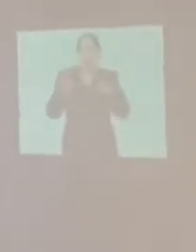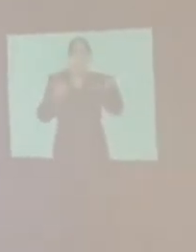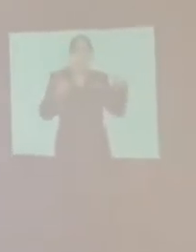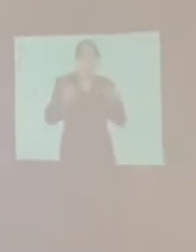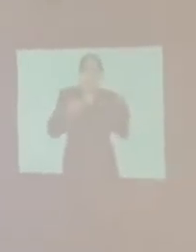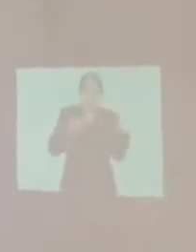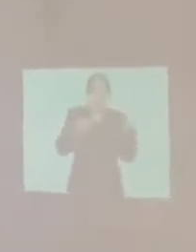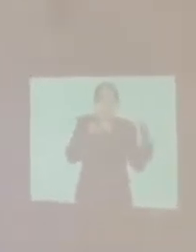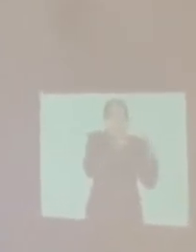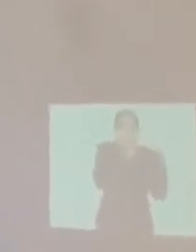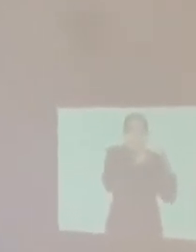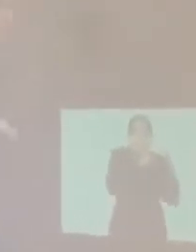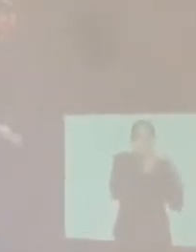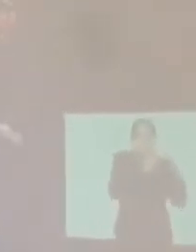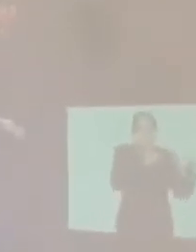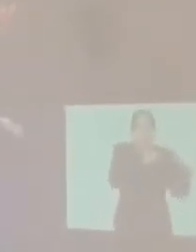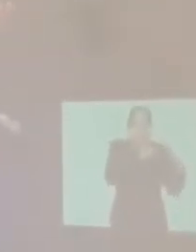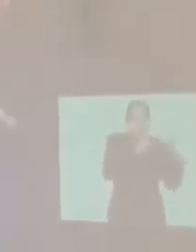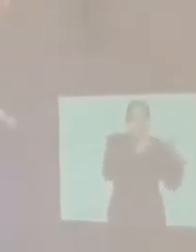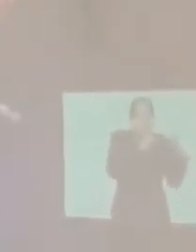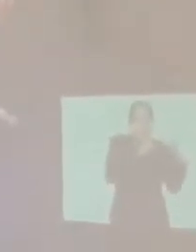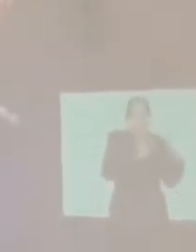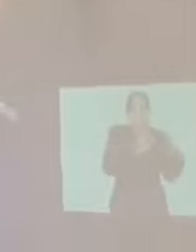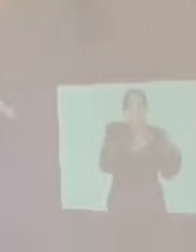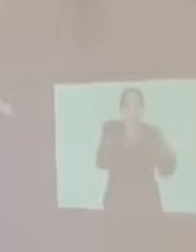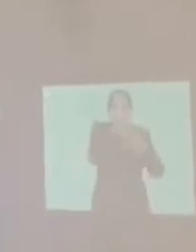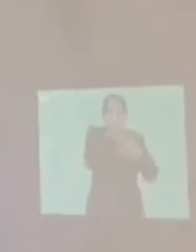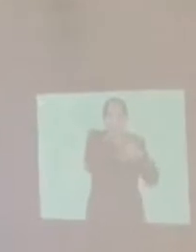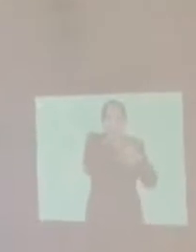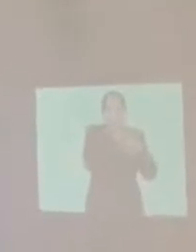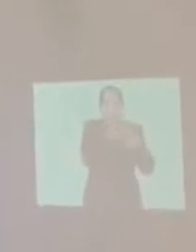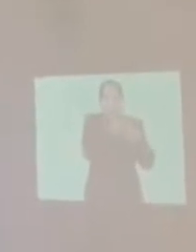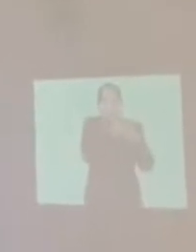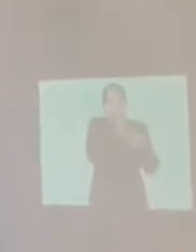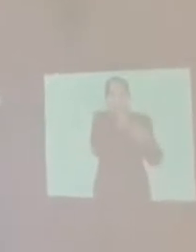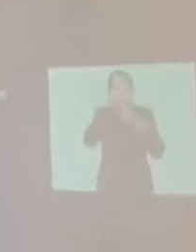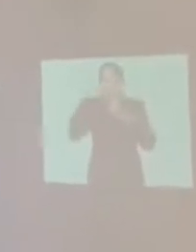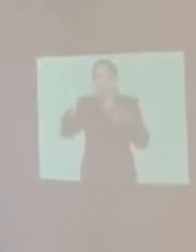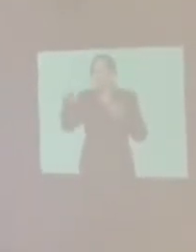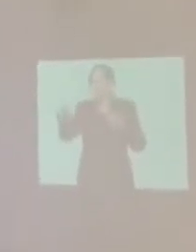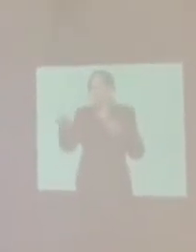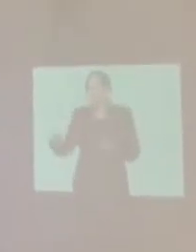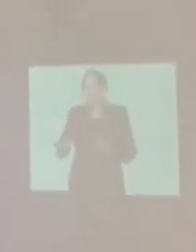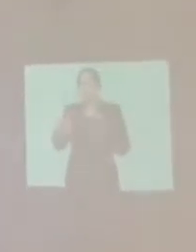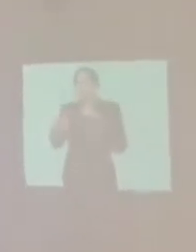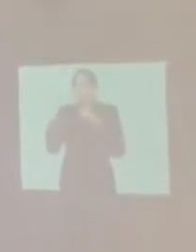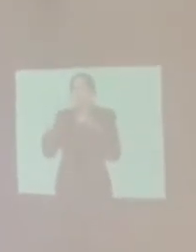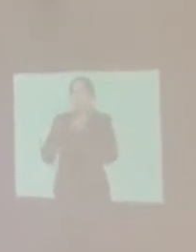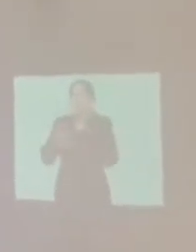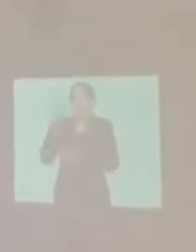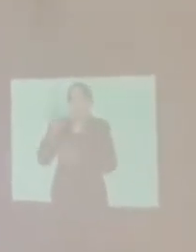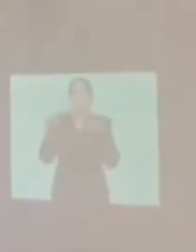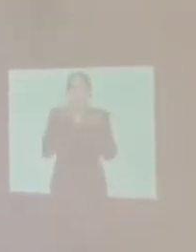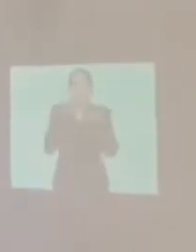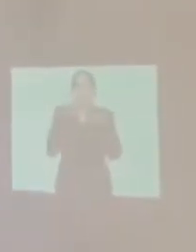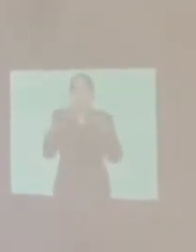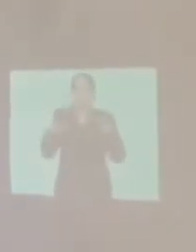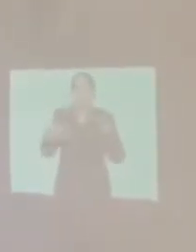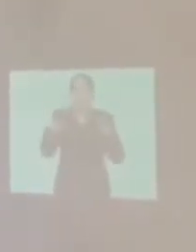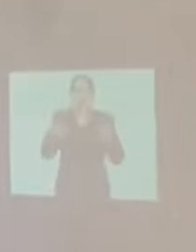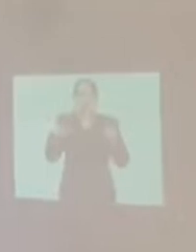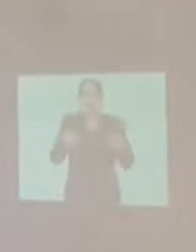cuarto informe de la jefa de gobierno se está replicando en los diferentes estados de la República. Pues esto también aquí en